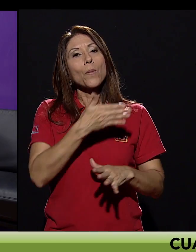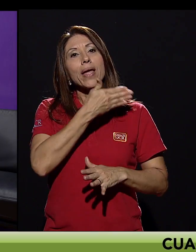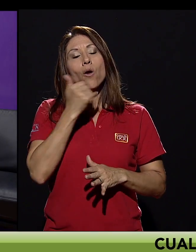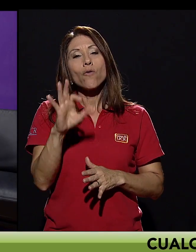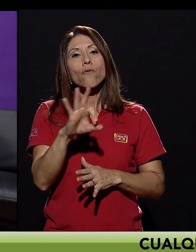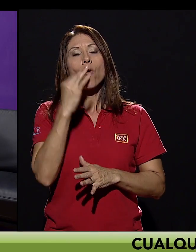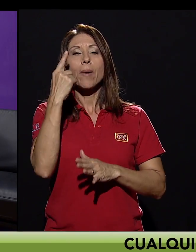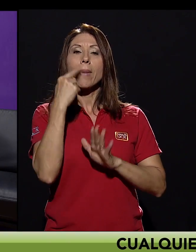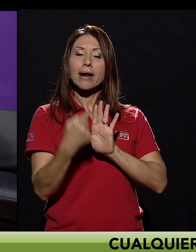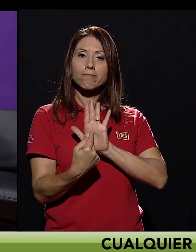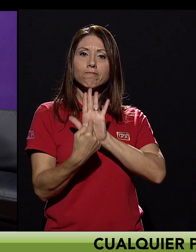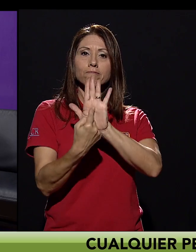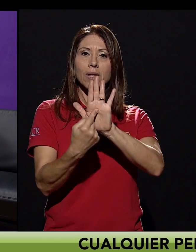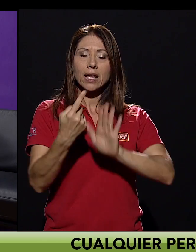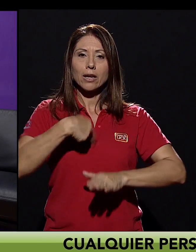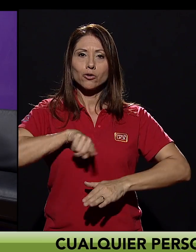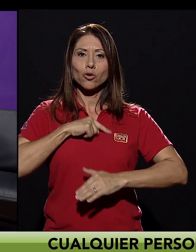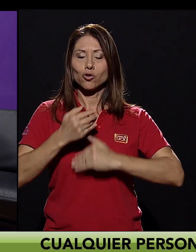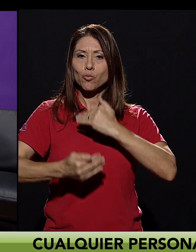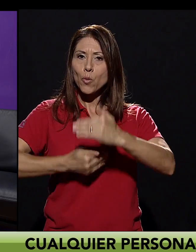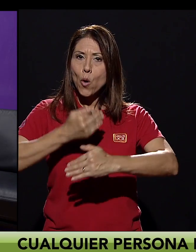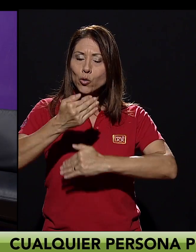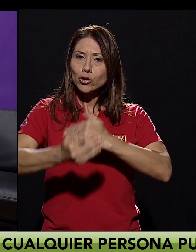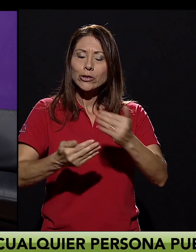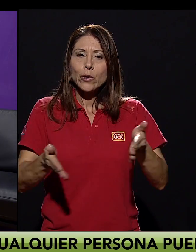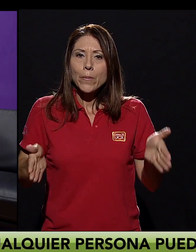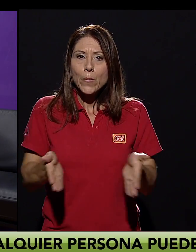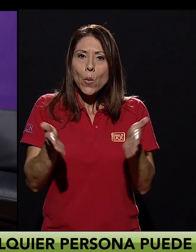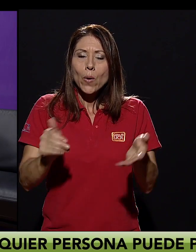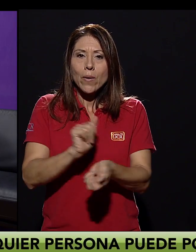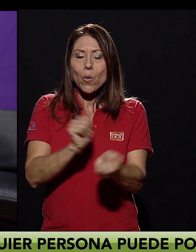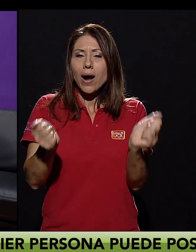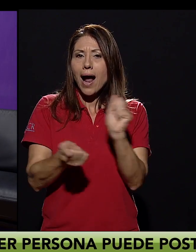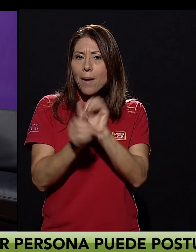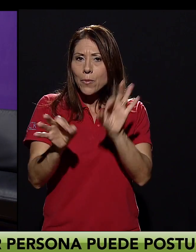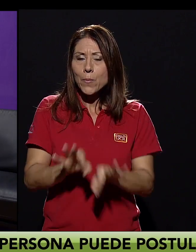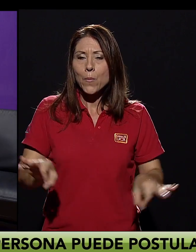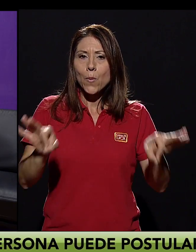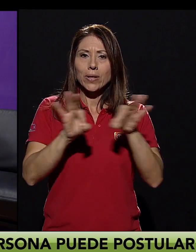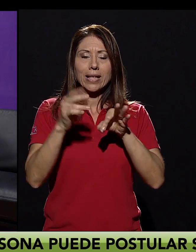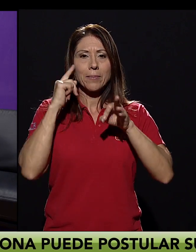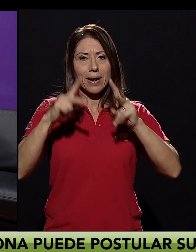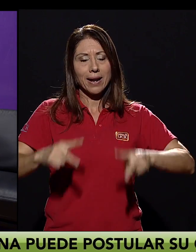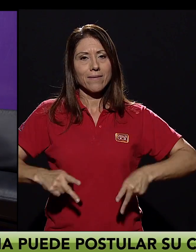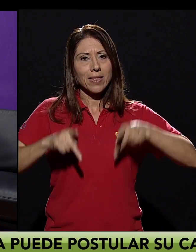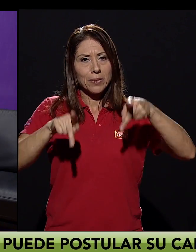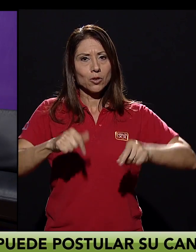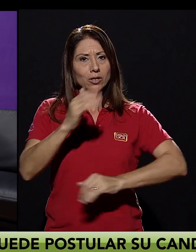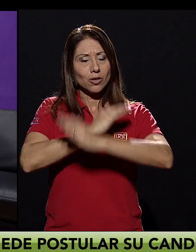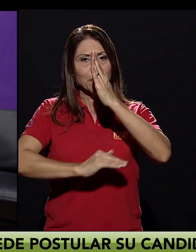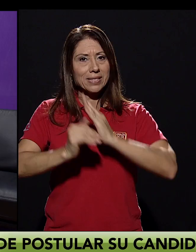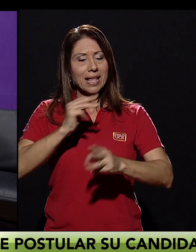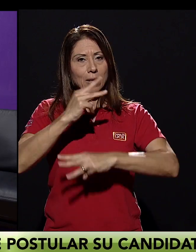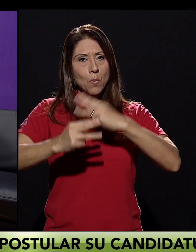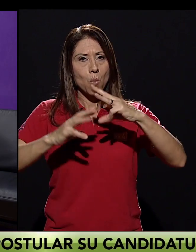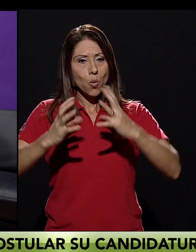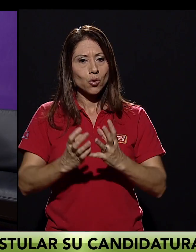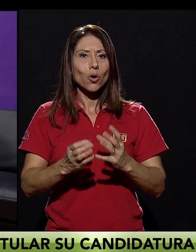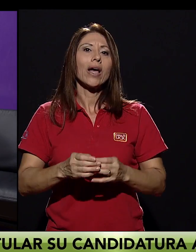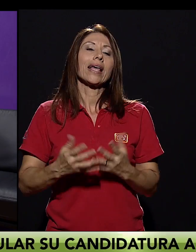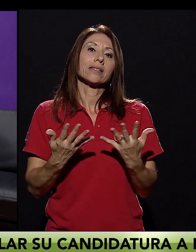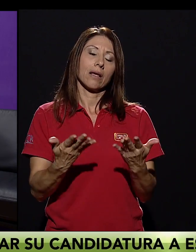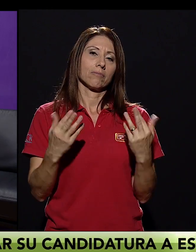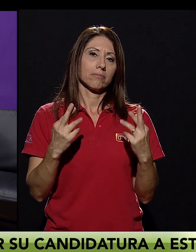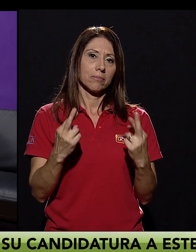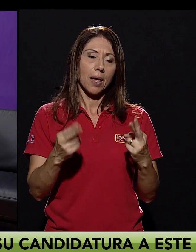la mejor señal de que estamos haciendo un proceso que promueva un cambio fundamental en la vida de las personas con discapacidad en el mundo entero es que sean